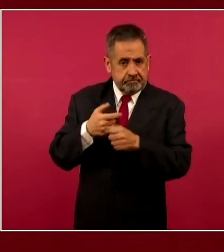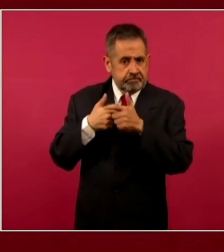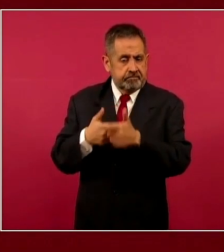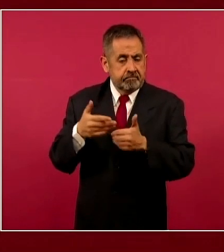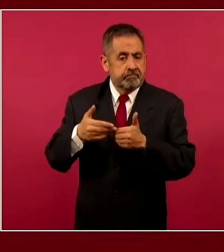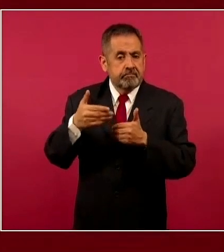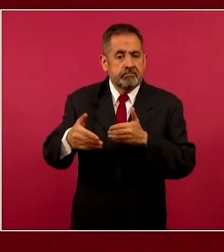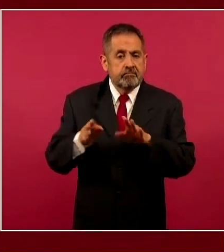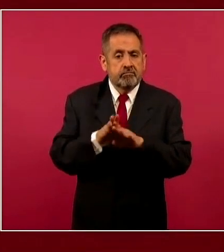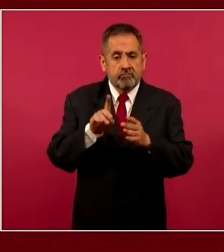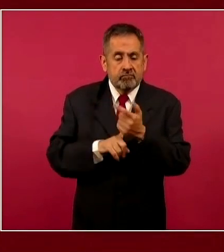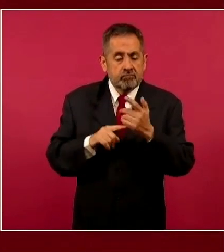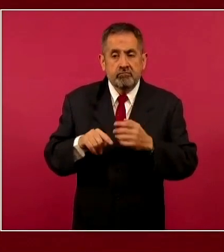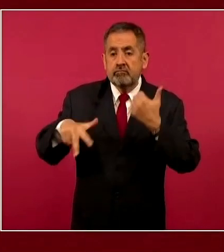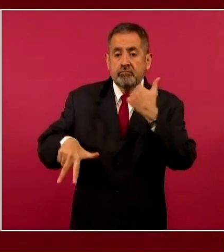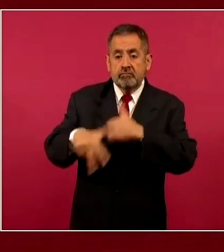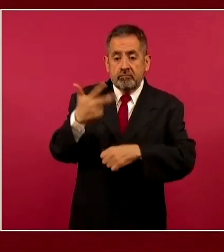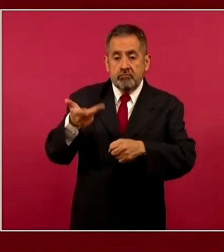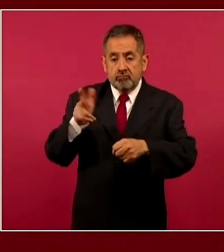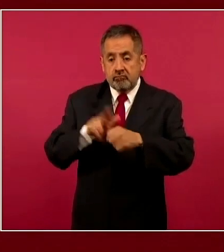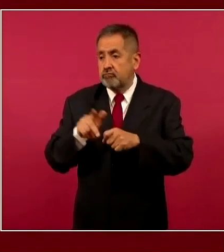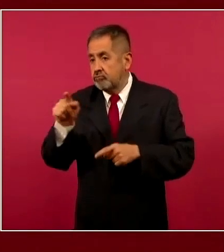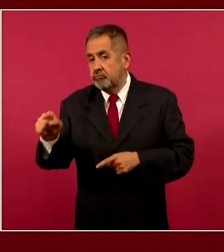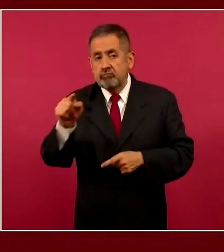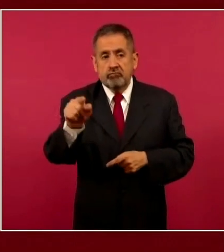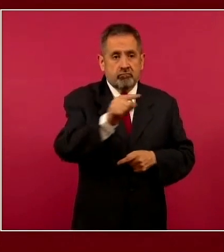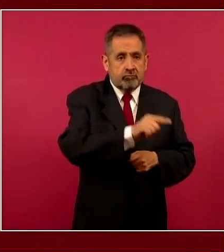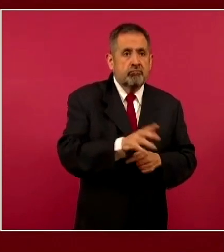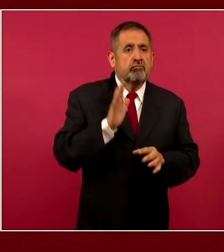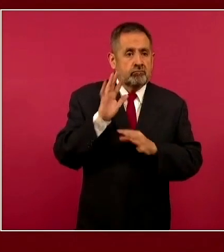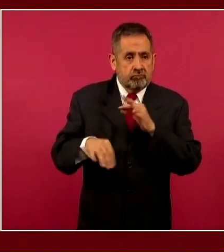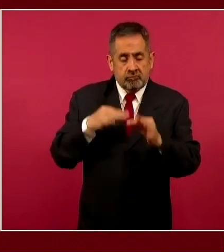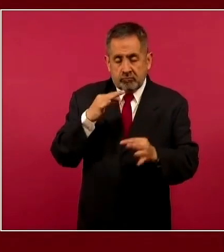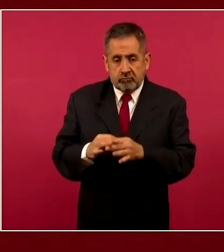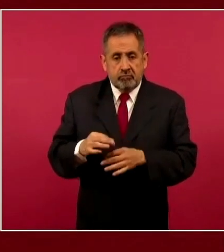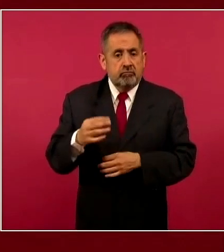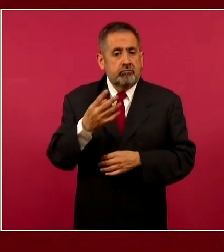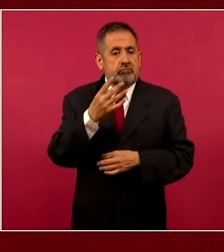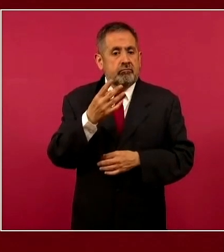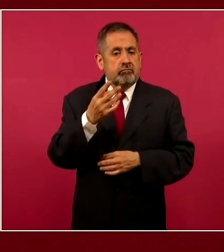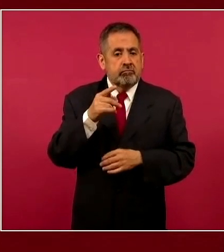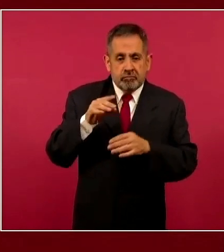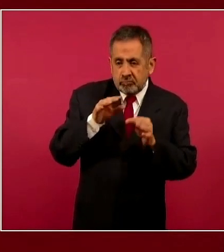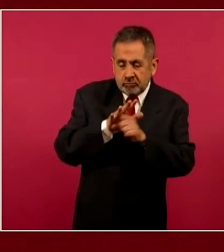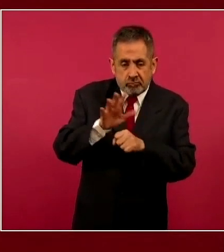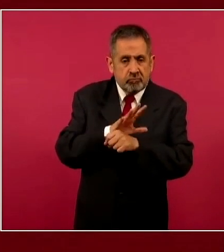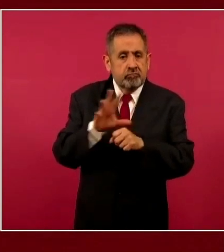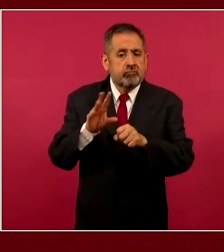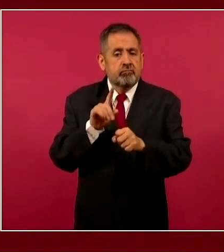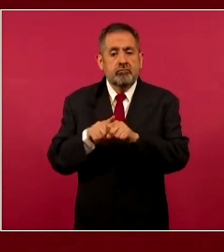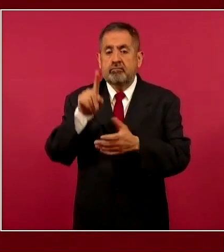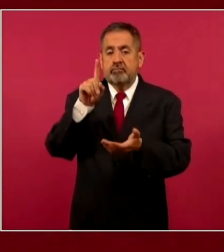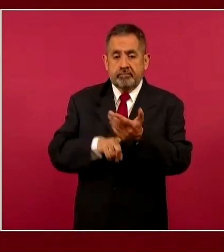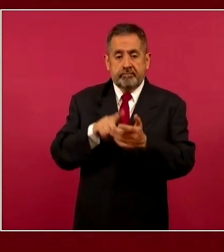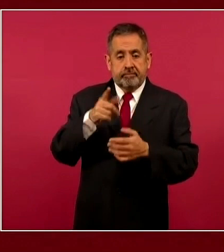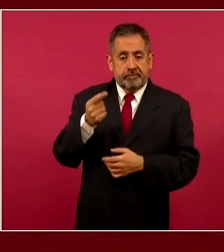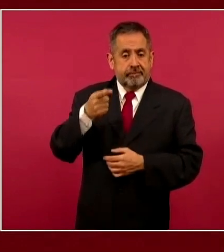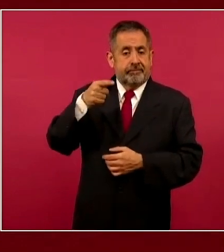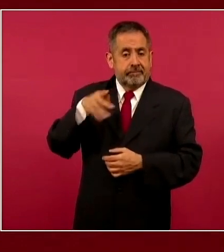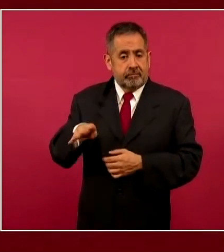están operando ya los 13 hospitales, 292 centros de salud, se cuenta con una plantilla de